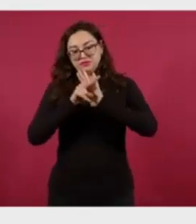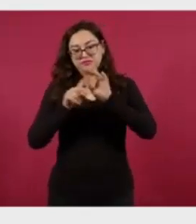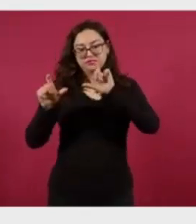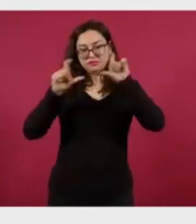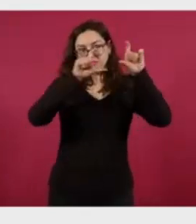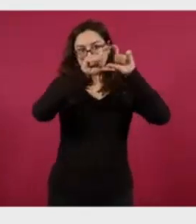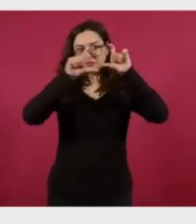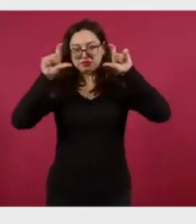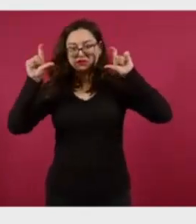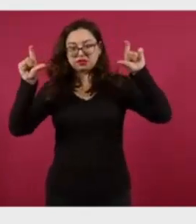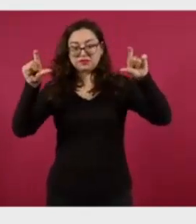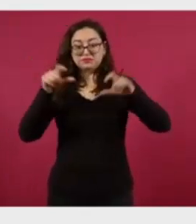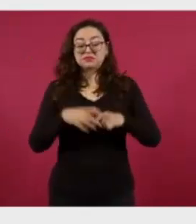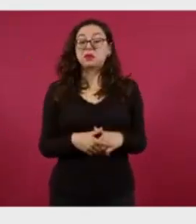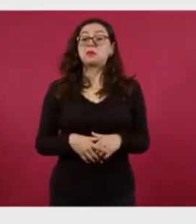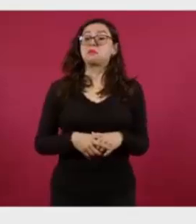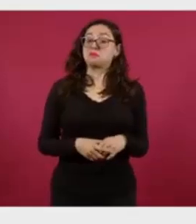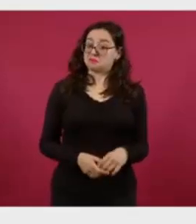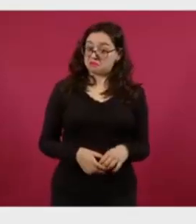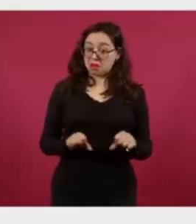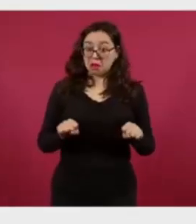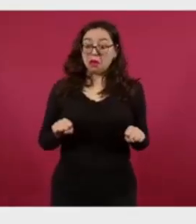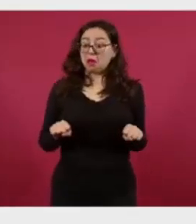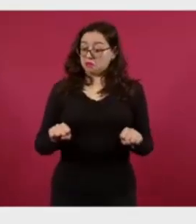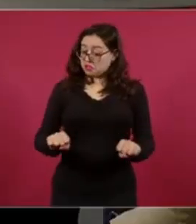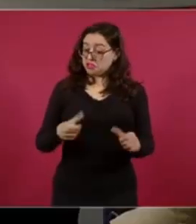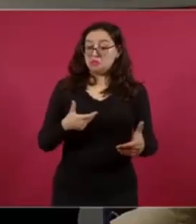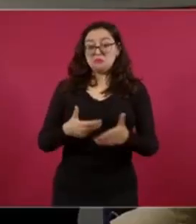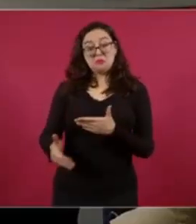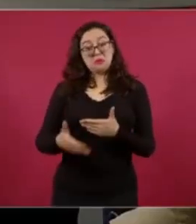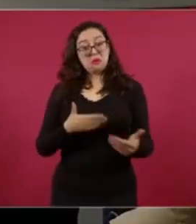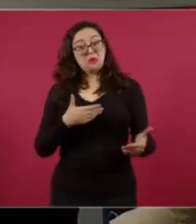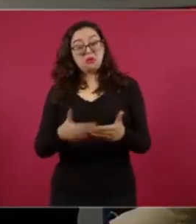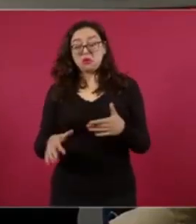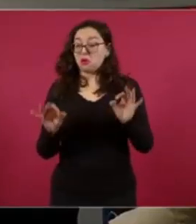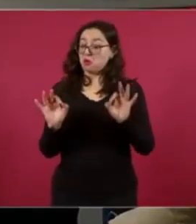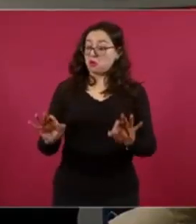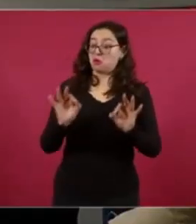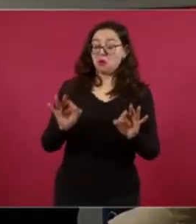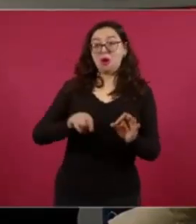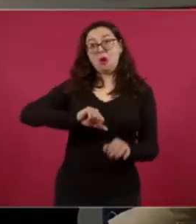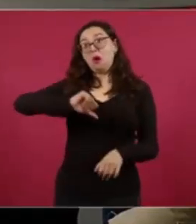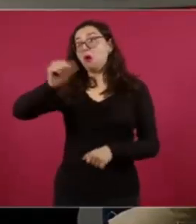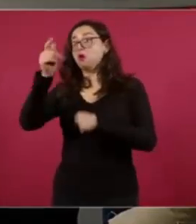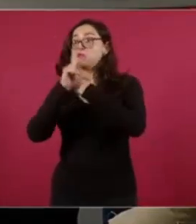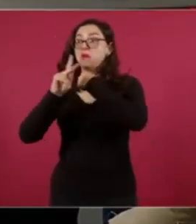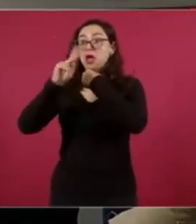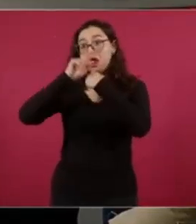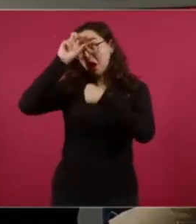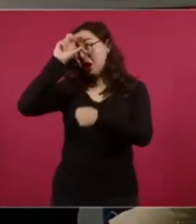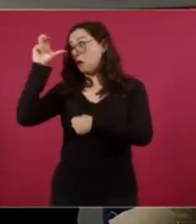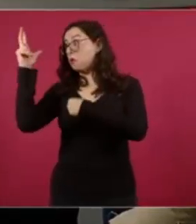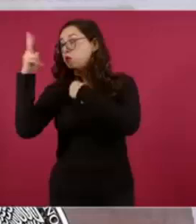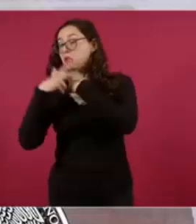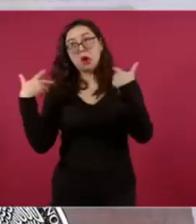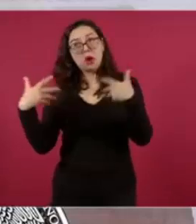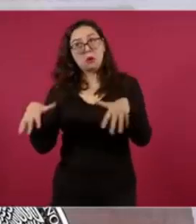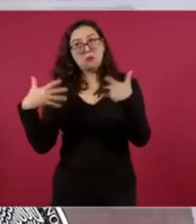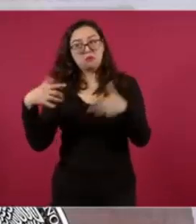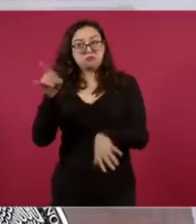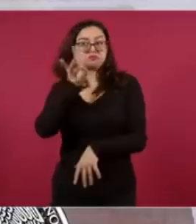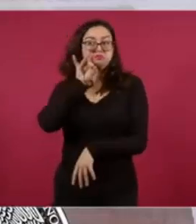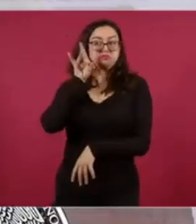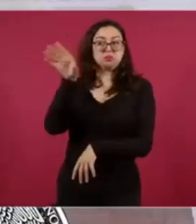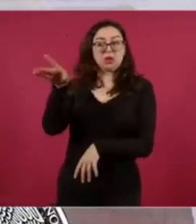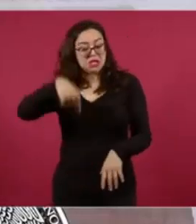lee: avanzadas camillas para atención al paciente, mejor que en Dinamarca. Es la cuarta transformación de López Obrador. Es